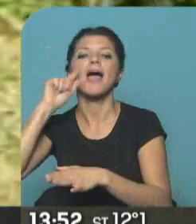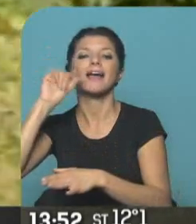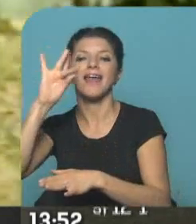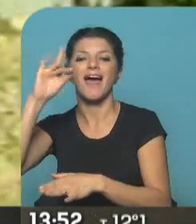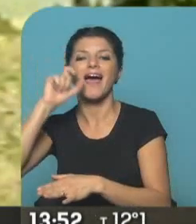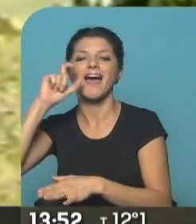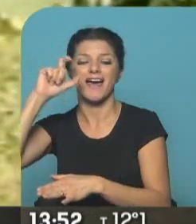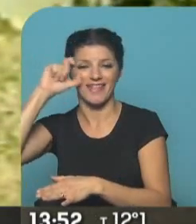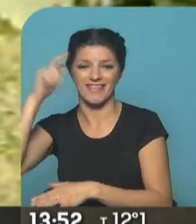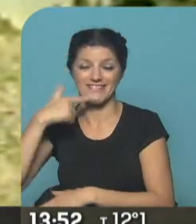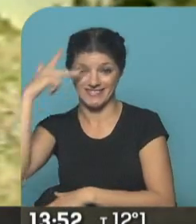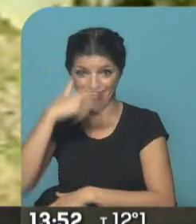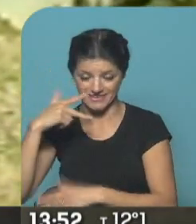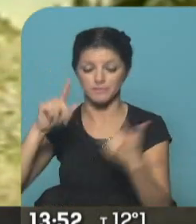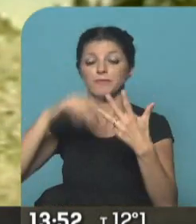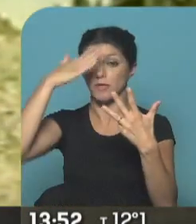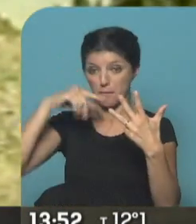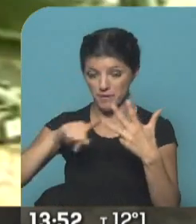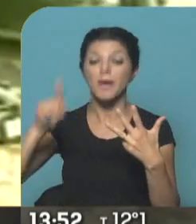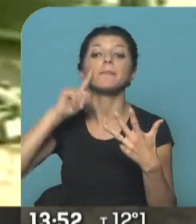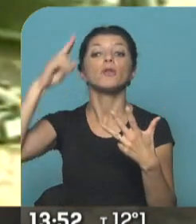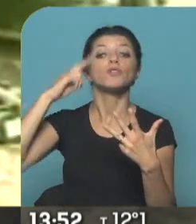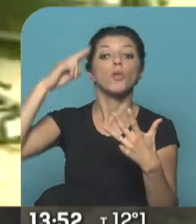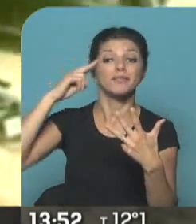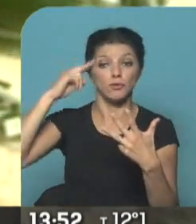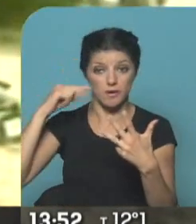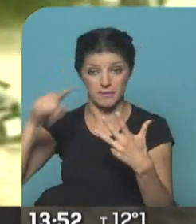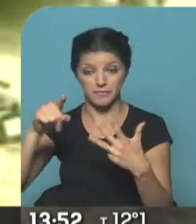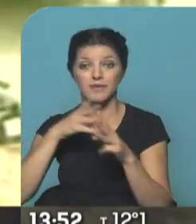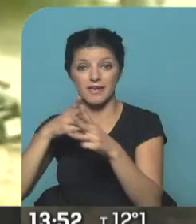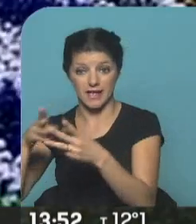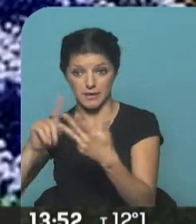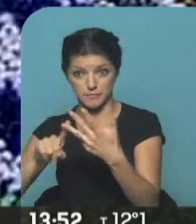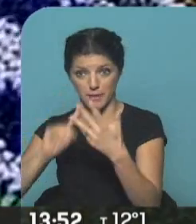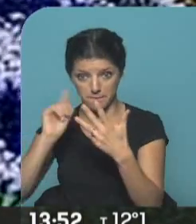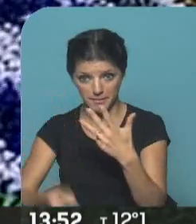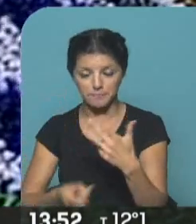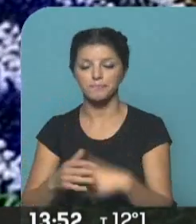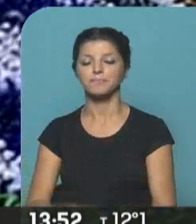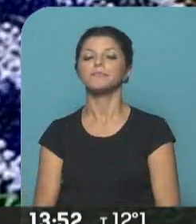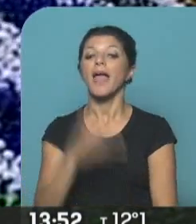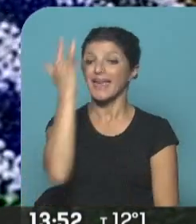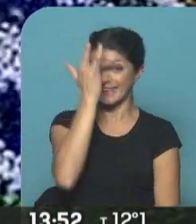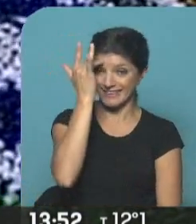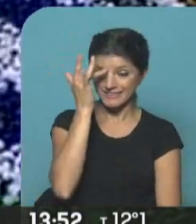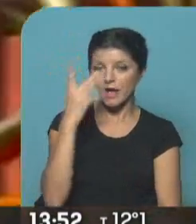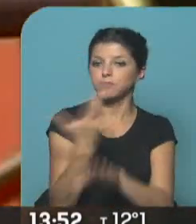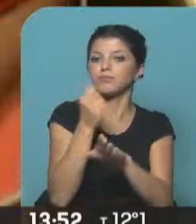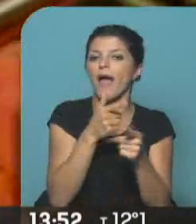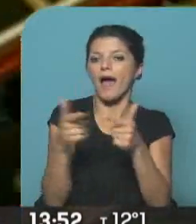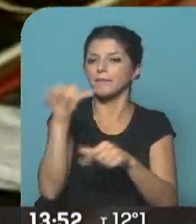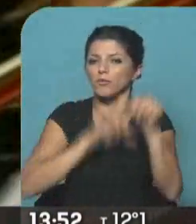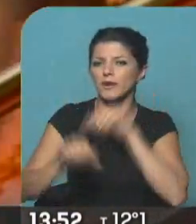nuevamente en 1999 en la denominada Guerra de Kargil. India obtuvo armas nucleares a mediados